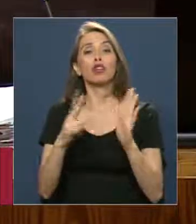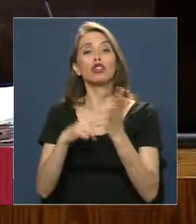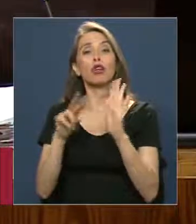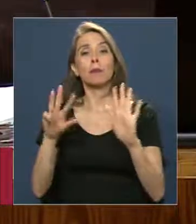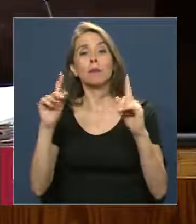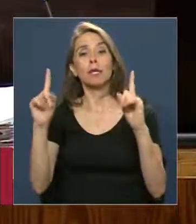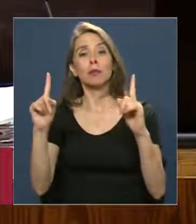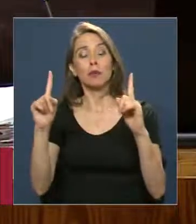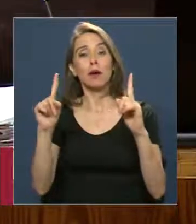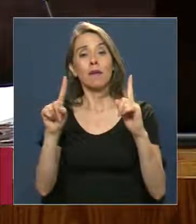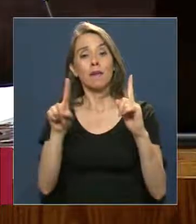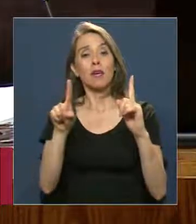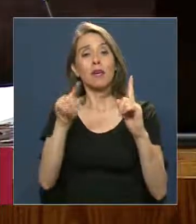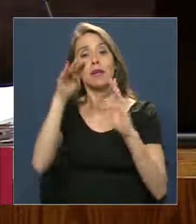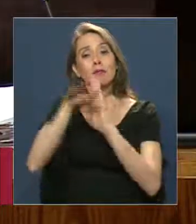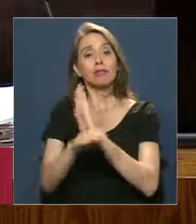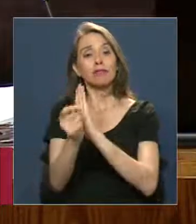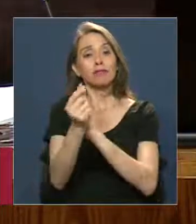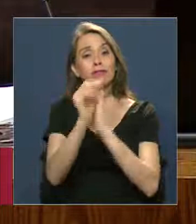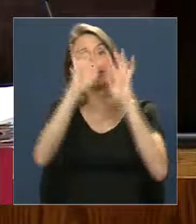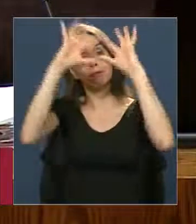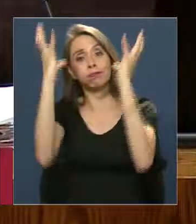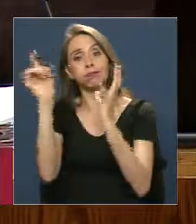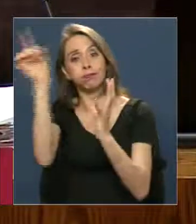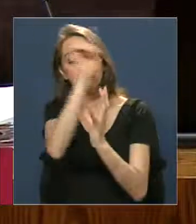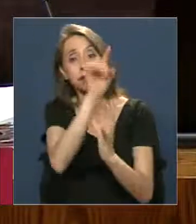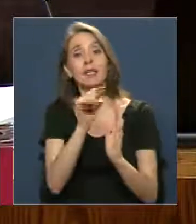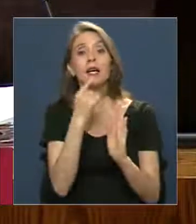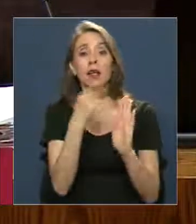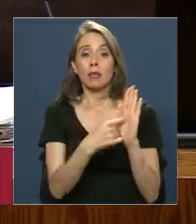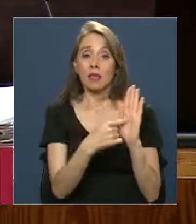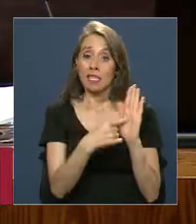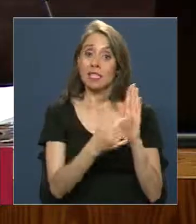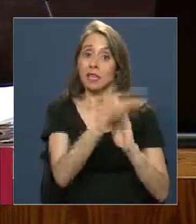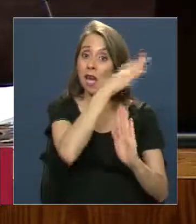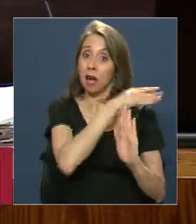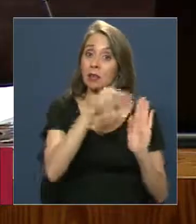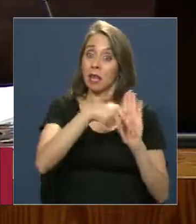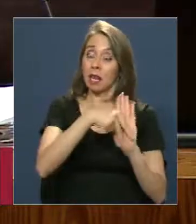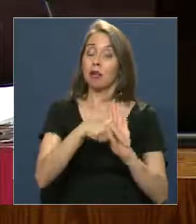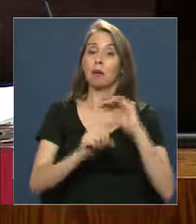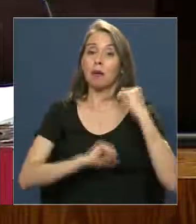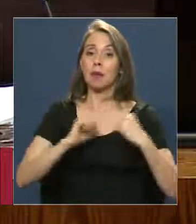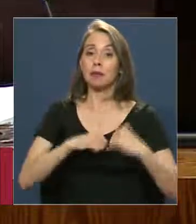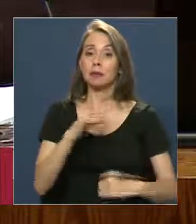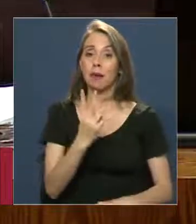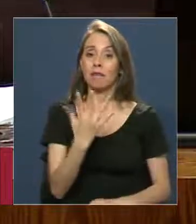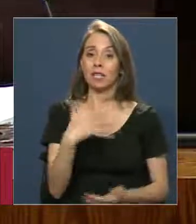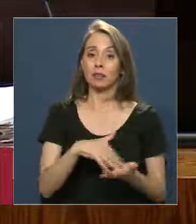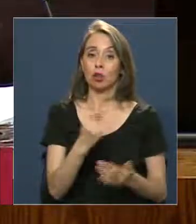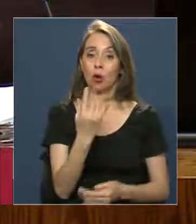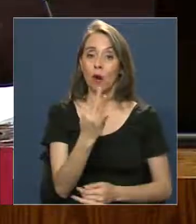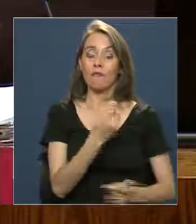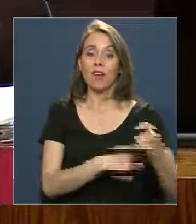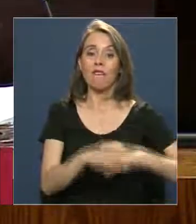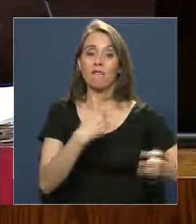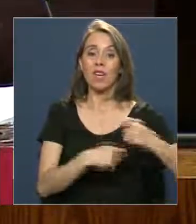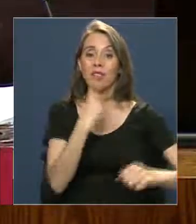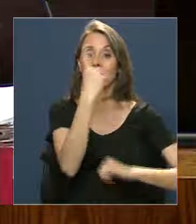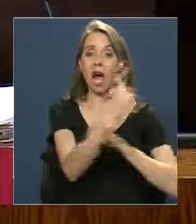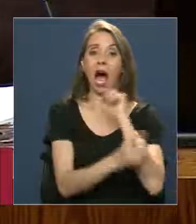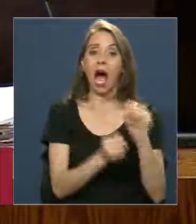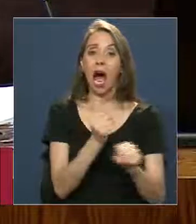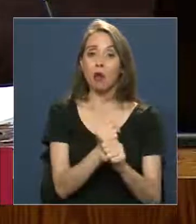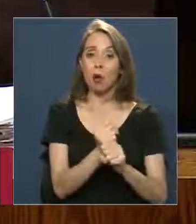2008-2009, donde se plantea de que empresas que vayan más allá de 25.000 UF de venta neta anual, que es